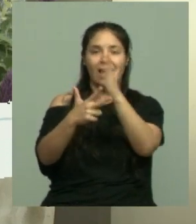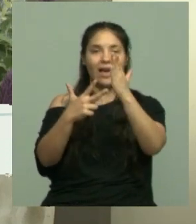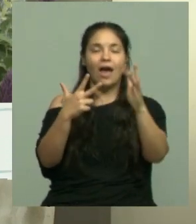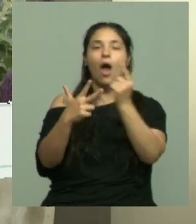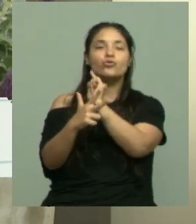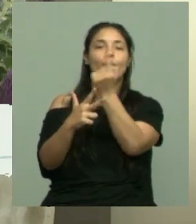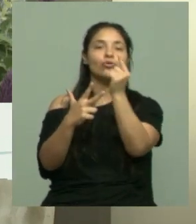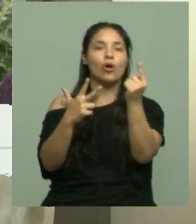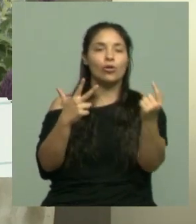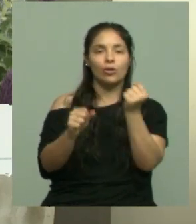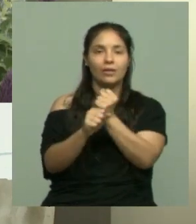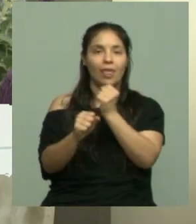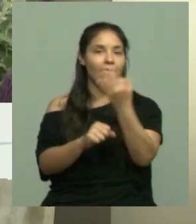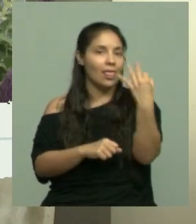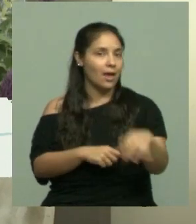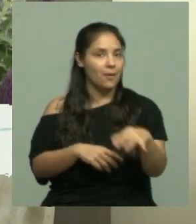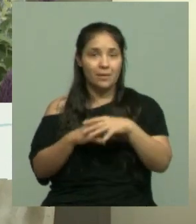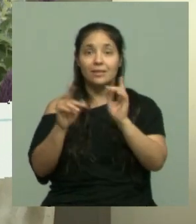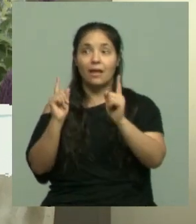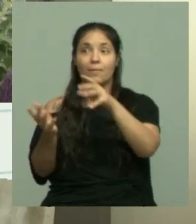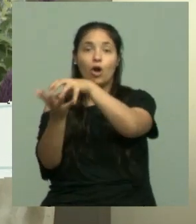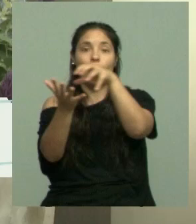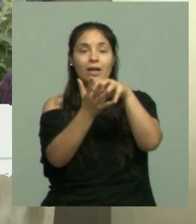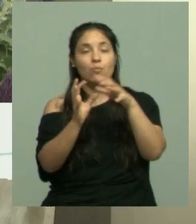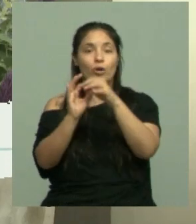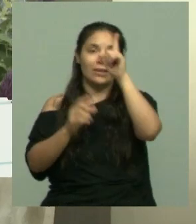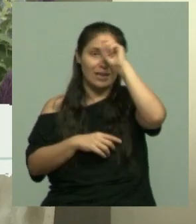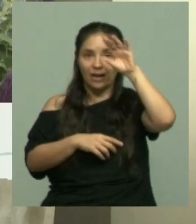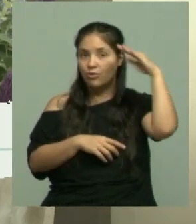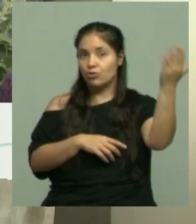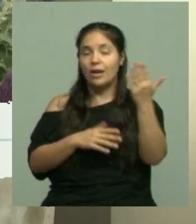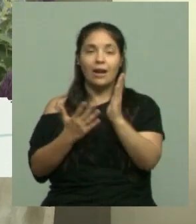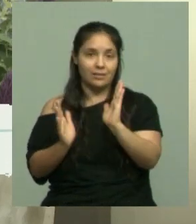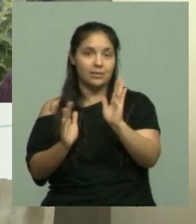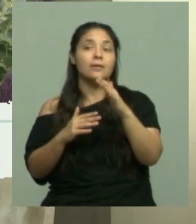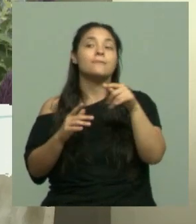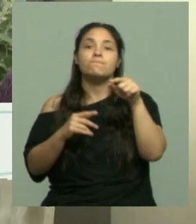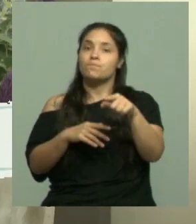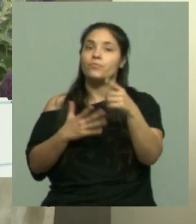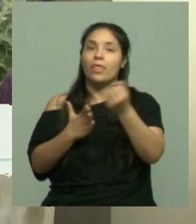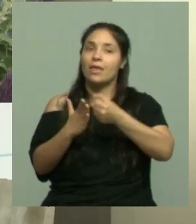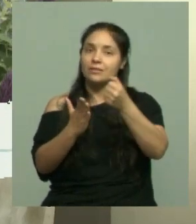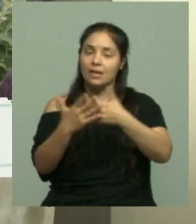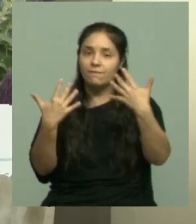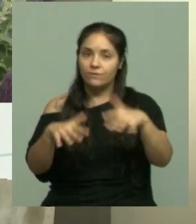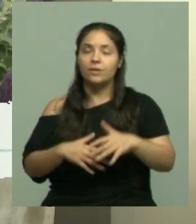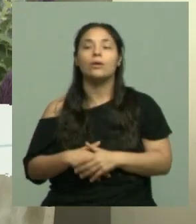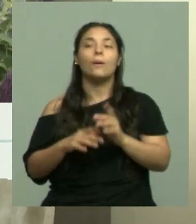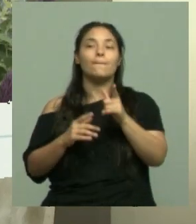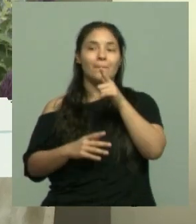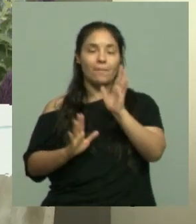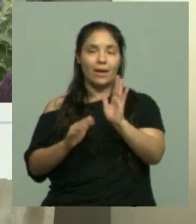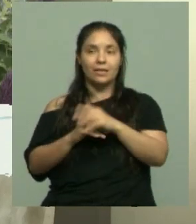concreta a los organismos internacionales. Ahí es donde creo que va a haber un desafío muy concreto, muy real, y creo que los roles de